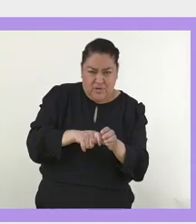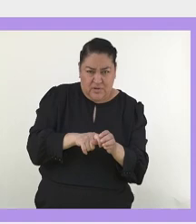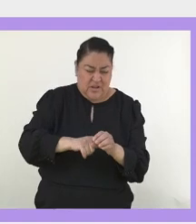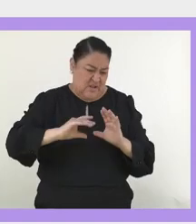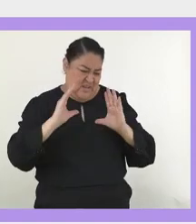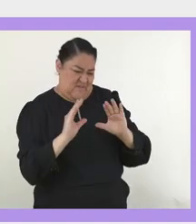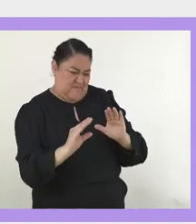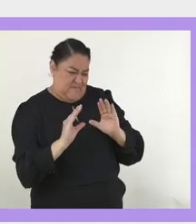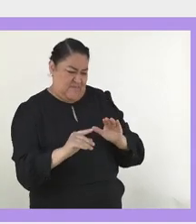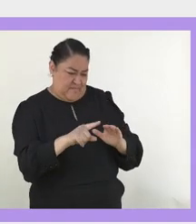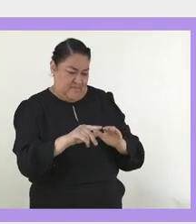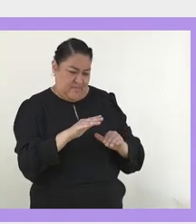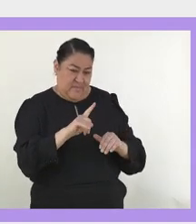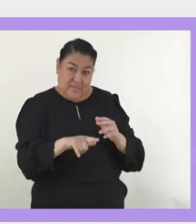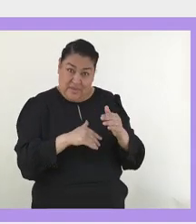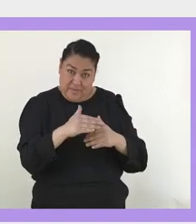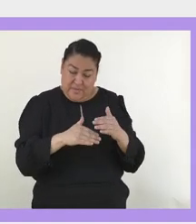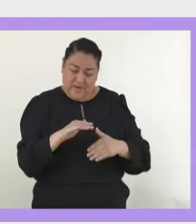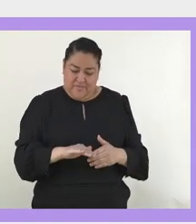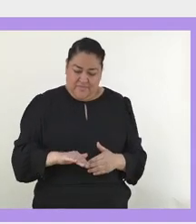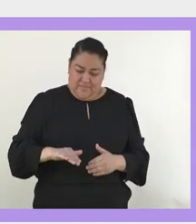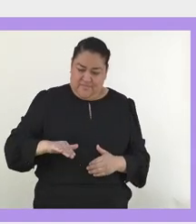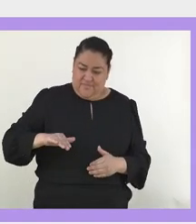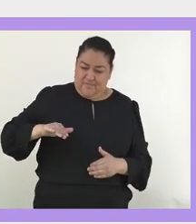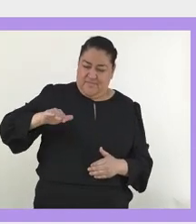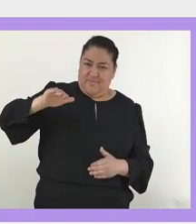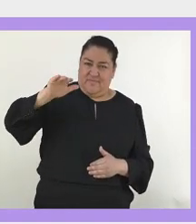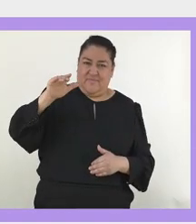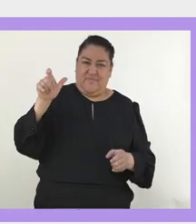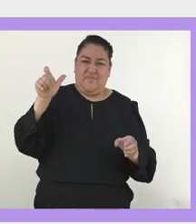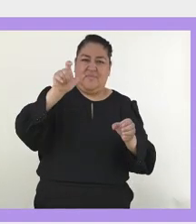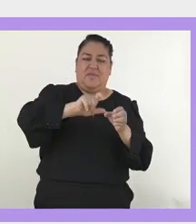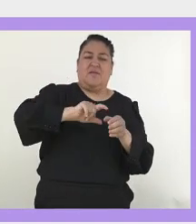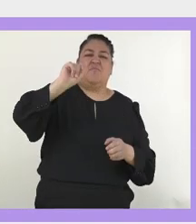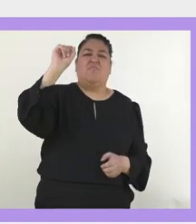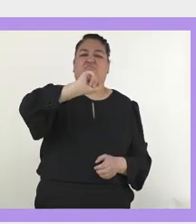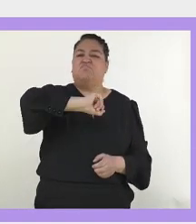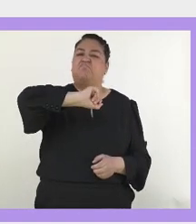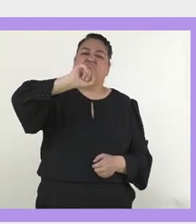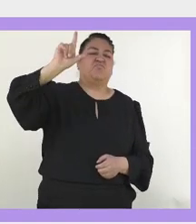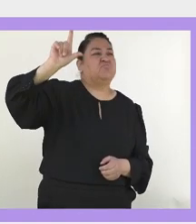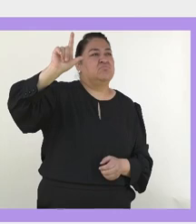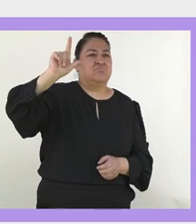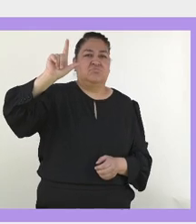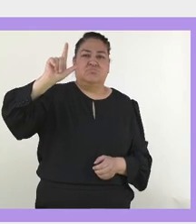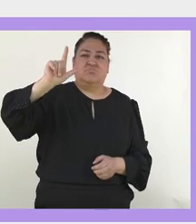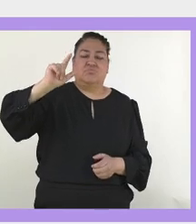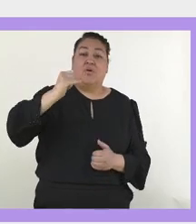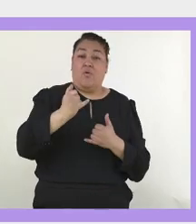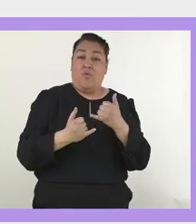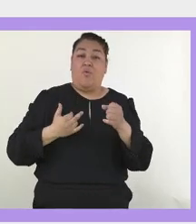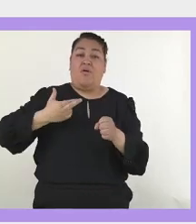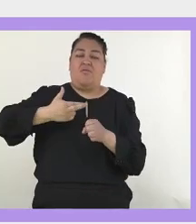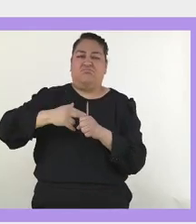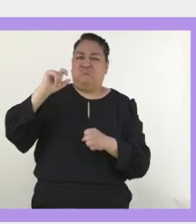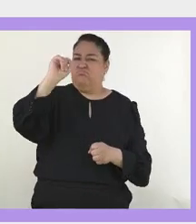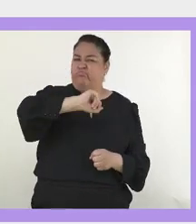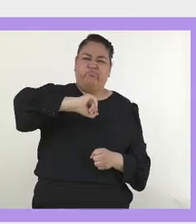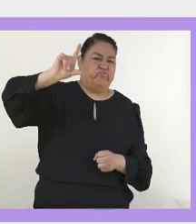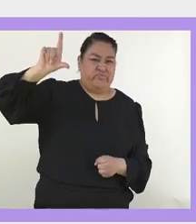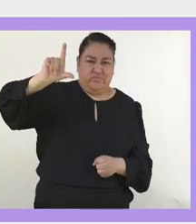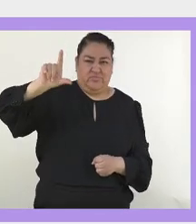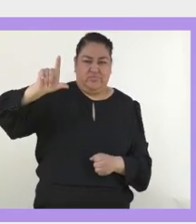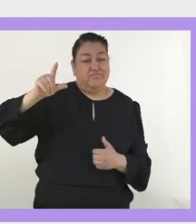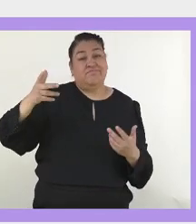a convertirse estas enormes estrellas y te diría que uno de las grandes fortalezas que hoy tiene